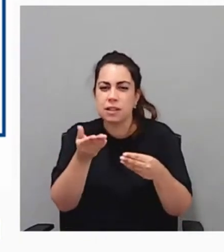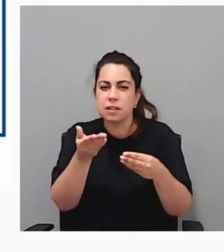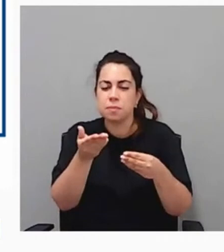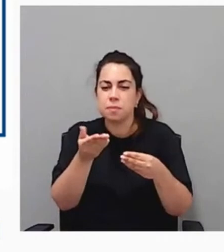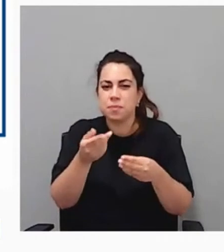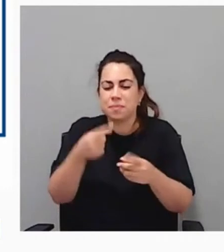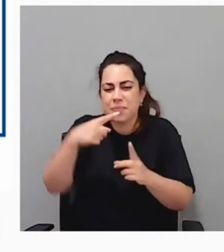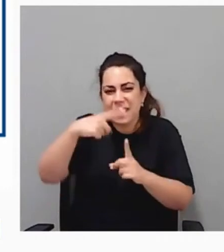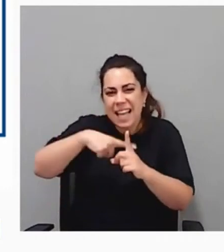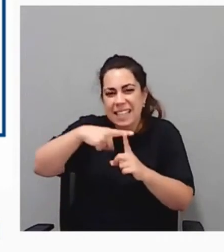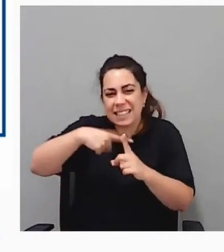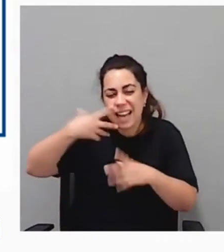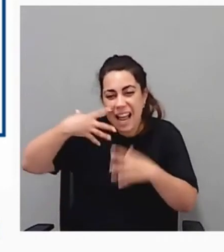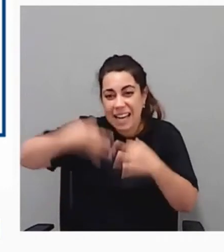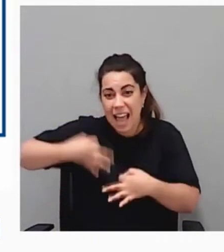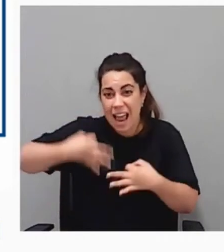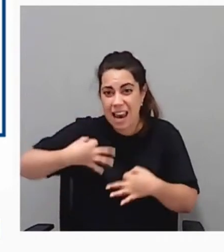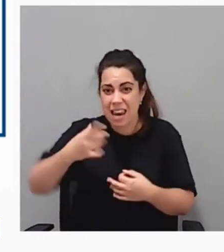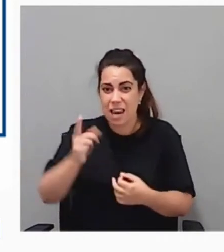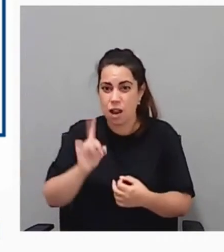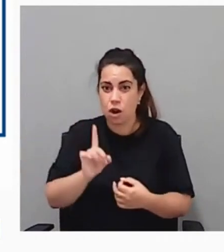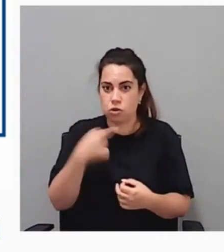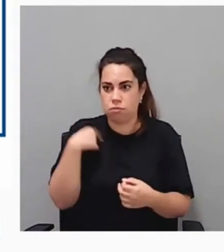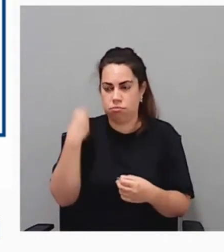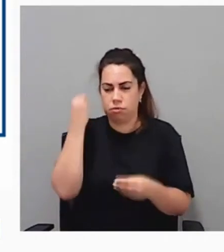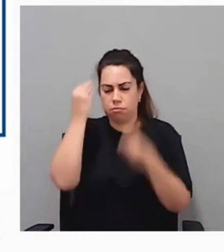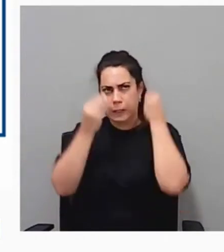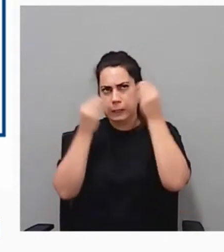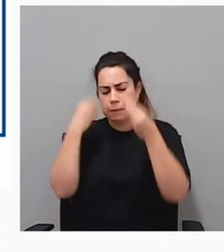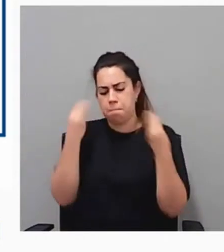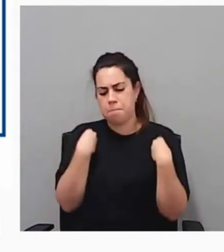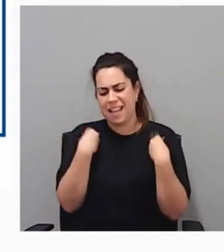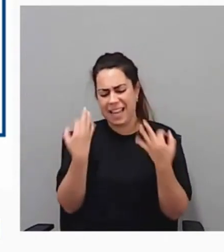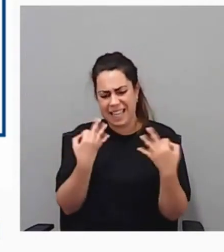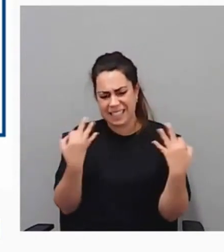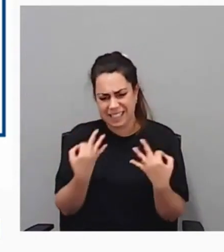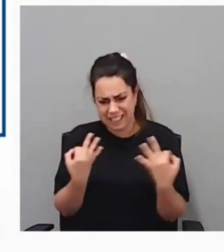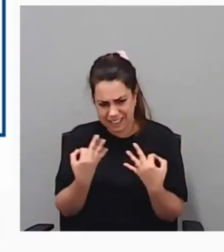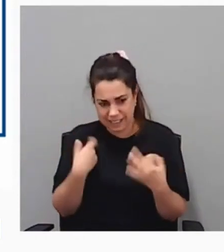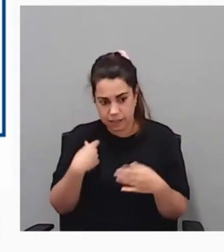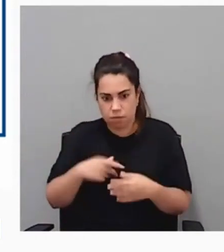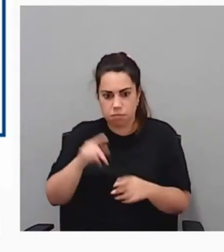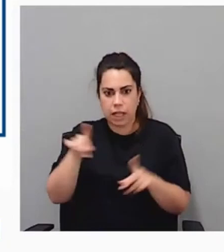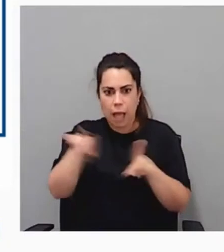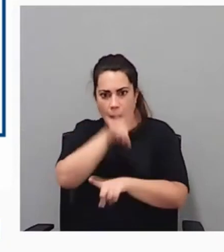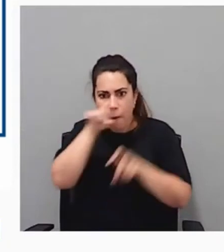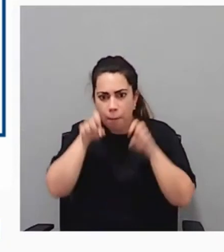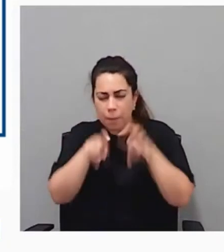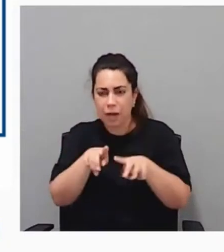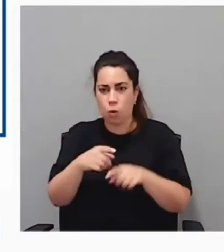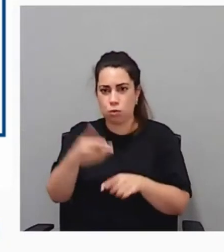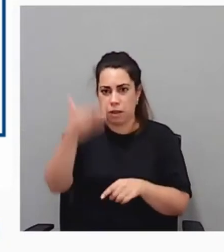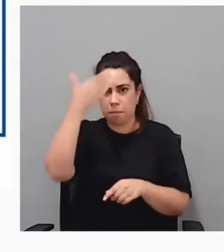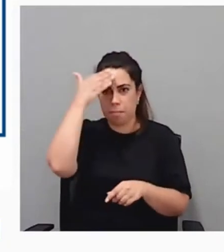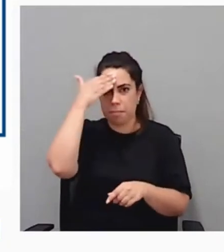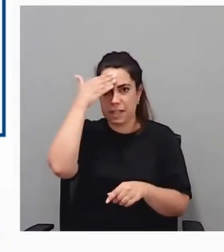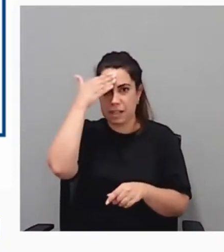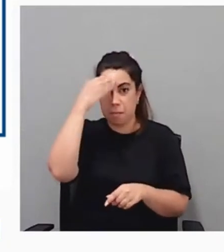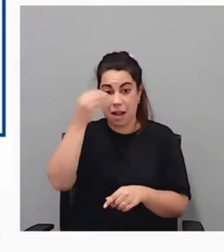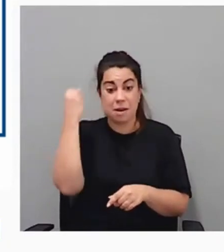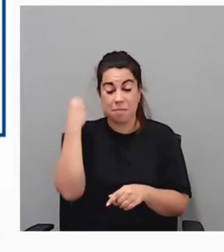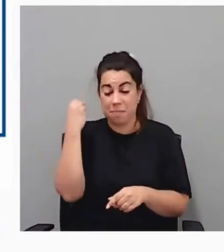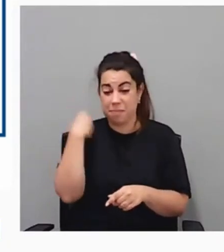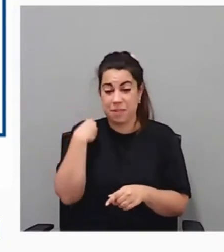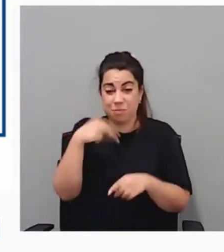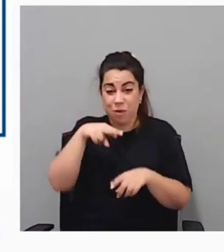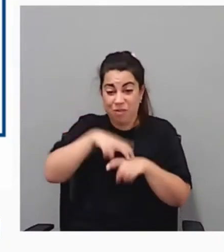real, se empiezan a preguntar qué es la vida. La pregunta central de la física, aunque no lo parezca, siempre ha sido la biología.